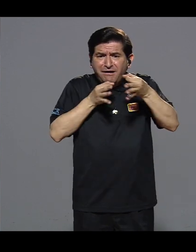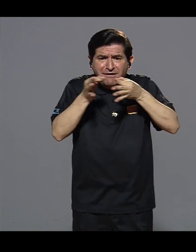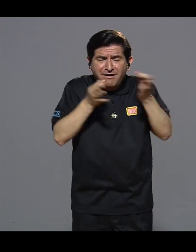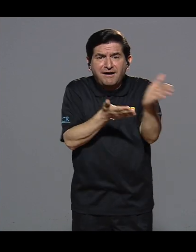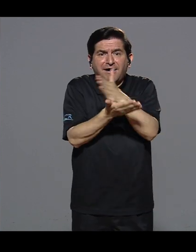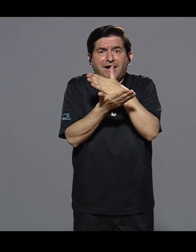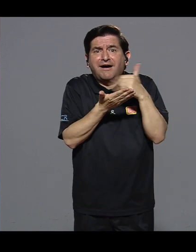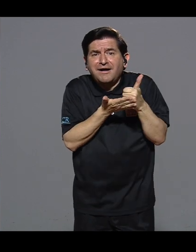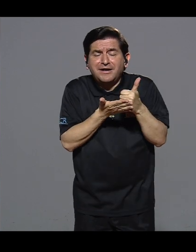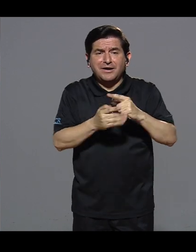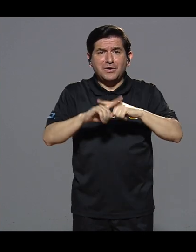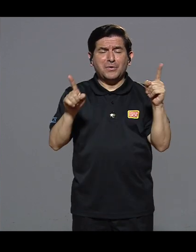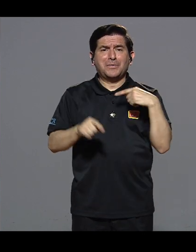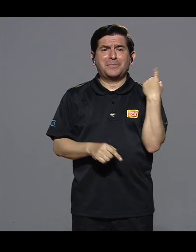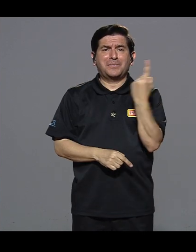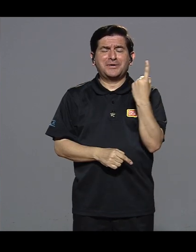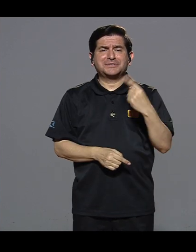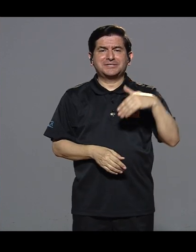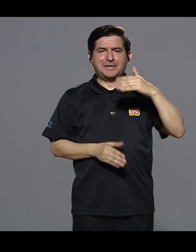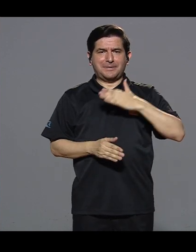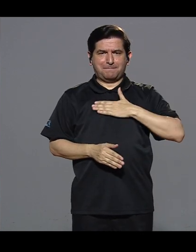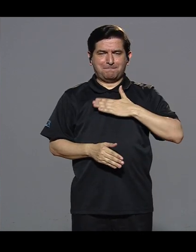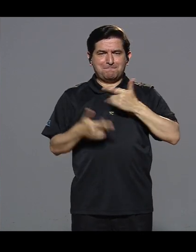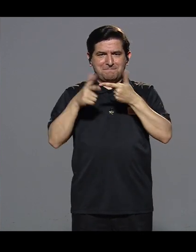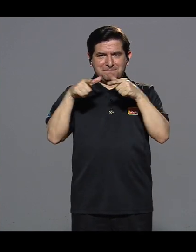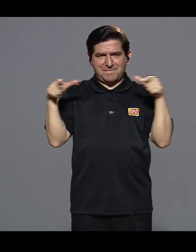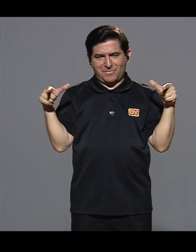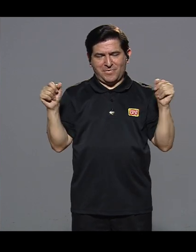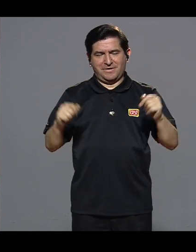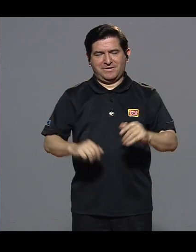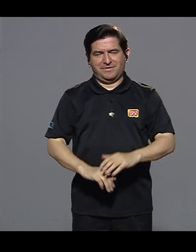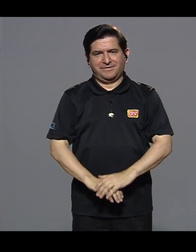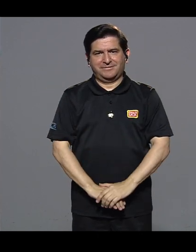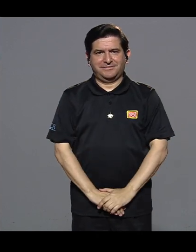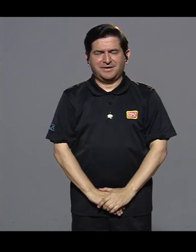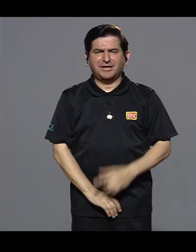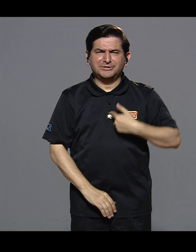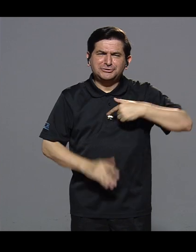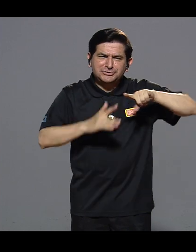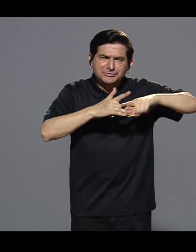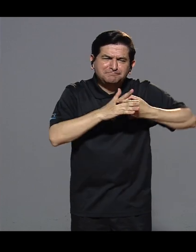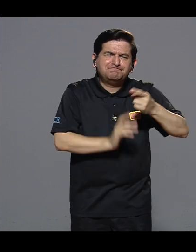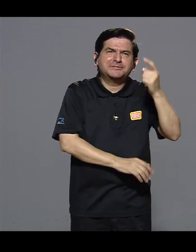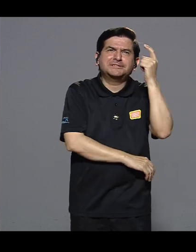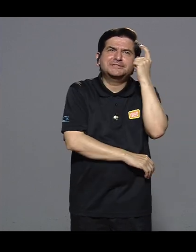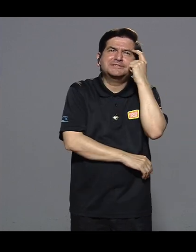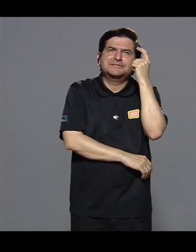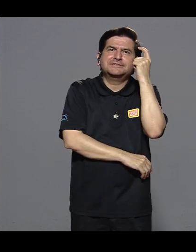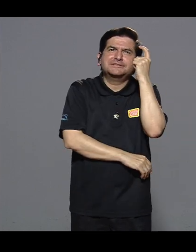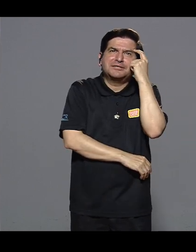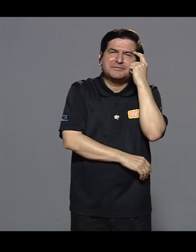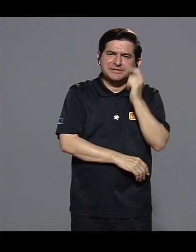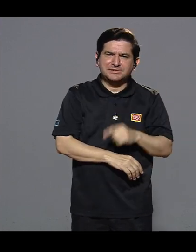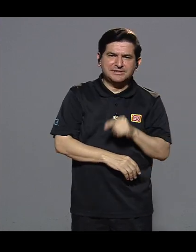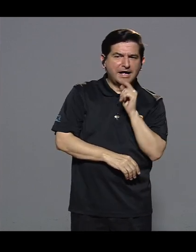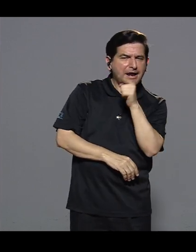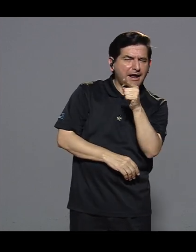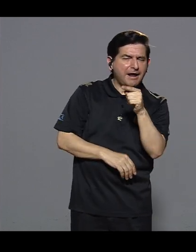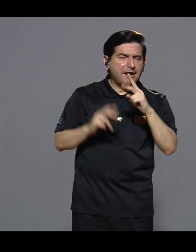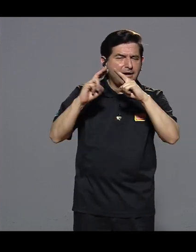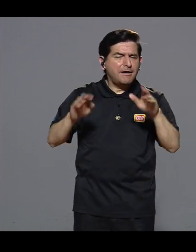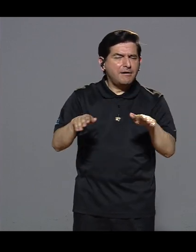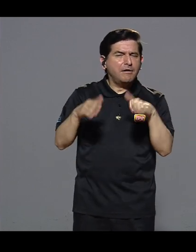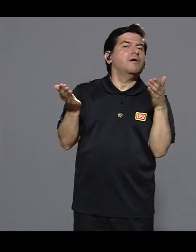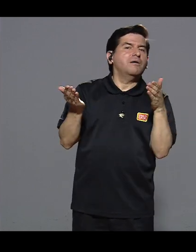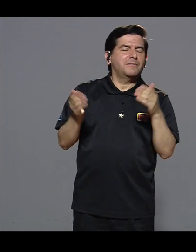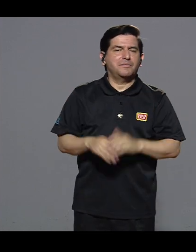diferentes explicarle algo, pero siempre dentro desde mi lenguaje. Entonces empecé a pensar más cómo lo